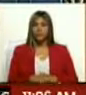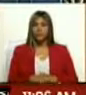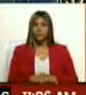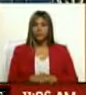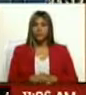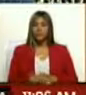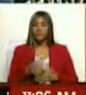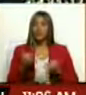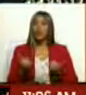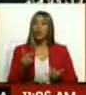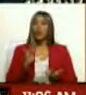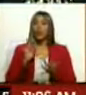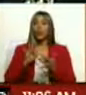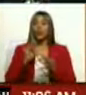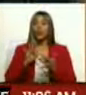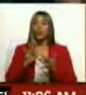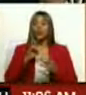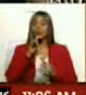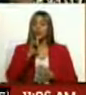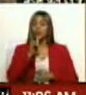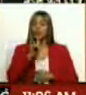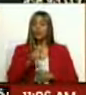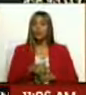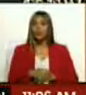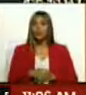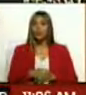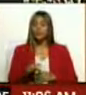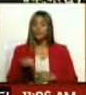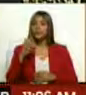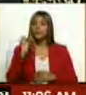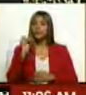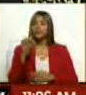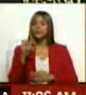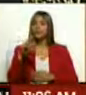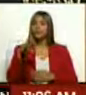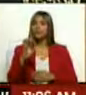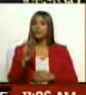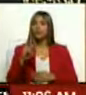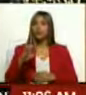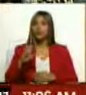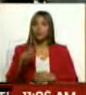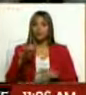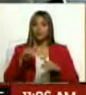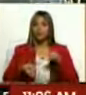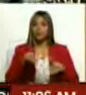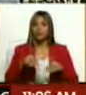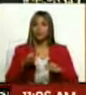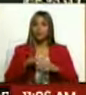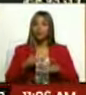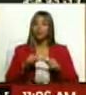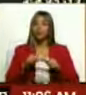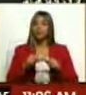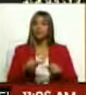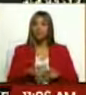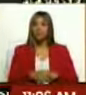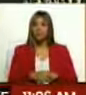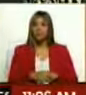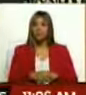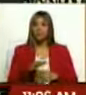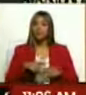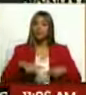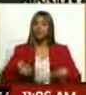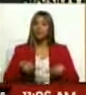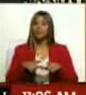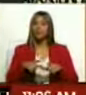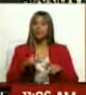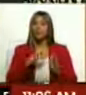Así es, a esta hora establecemos el contacto informativo desde el Consejo Nacional Electoral porque continúan llegando a estos espacios